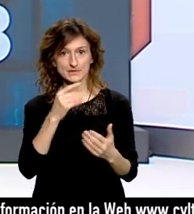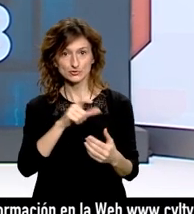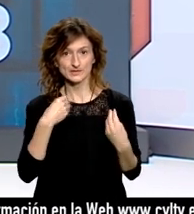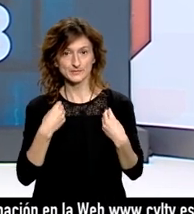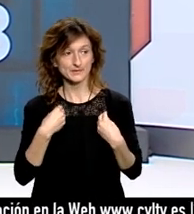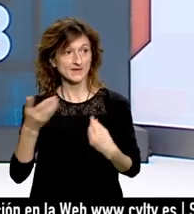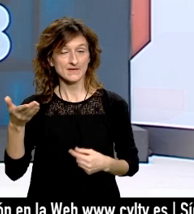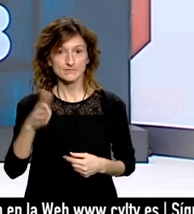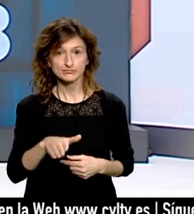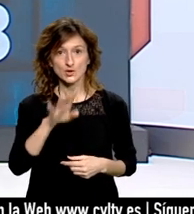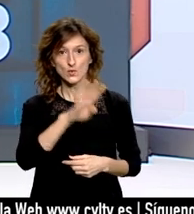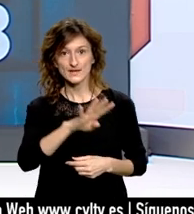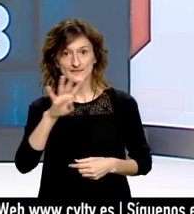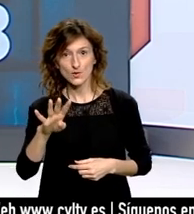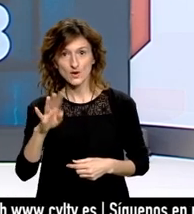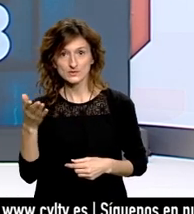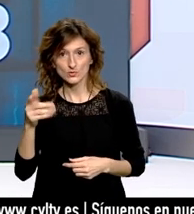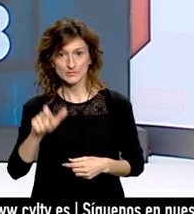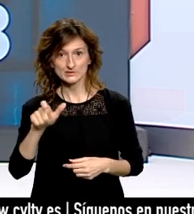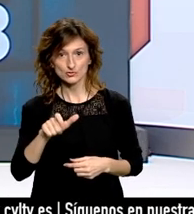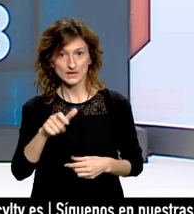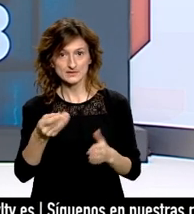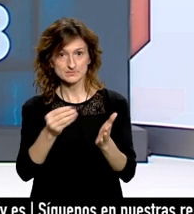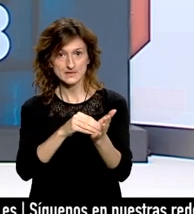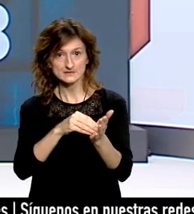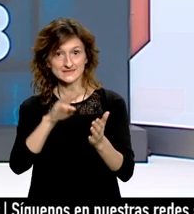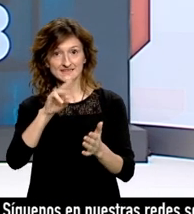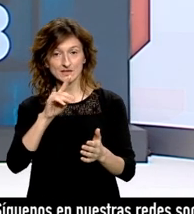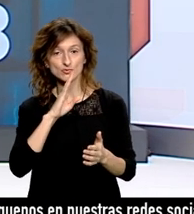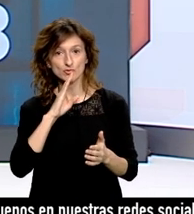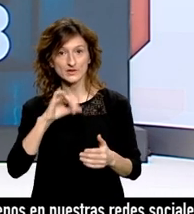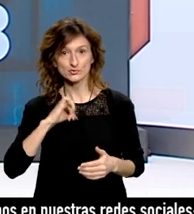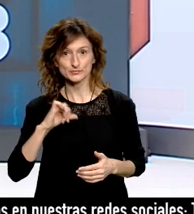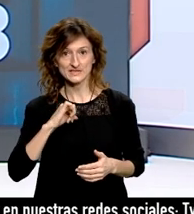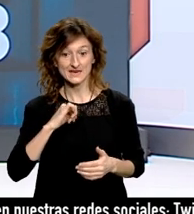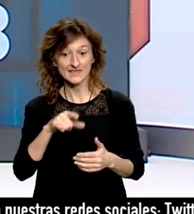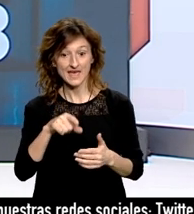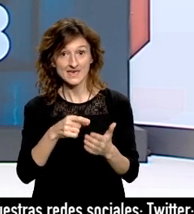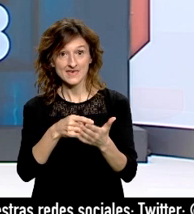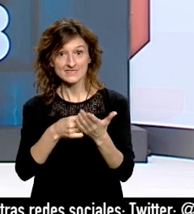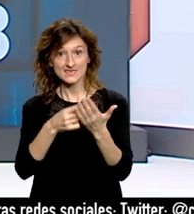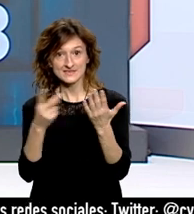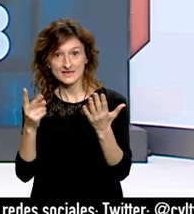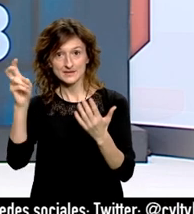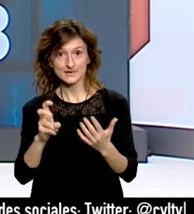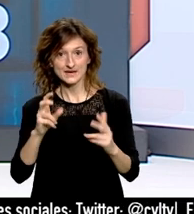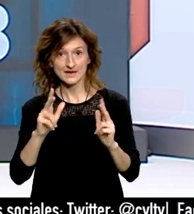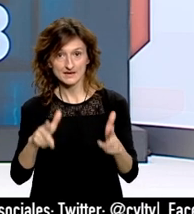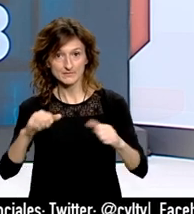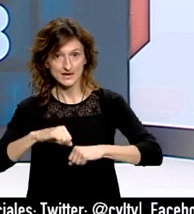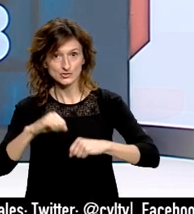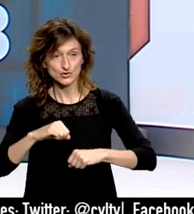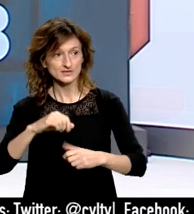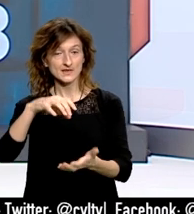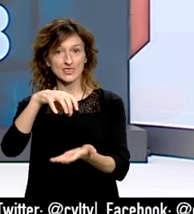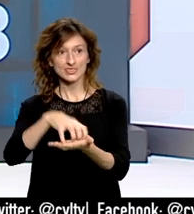Han fallecido, además, 44 personas más, 31 en hospitales, de las que 17 proceden de residencias, y en esos